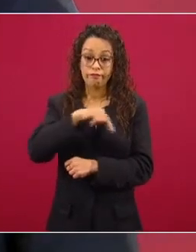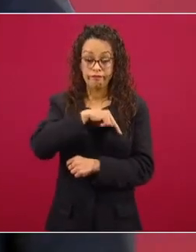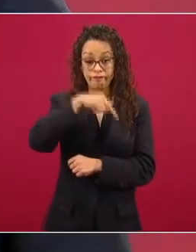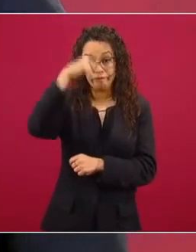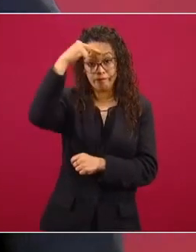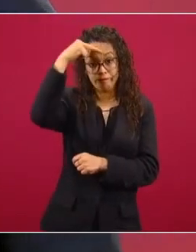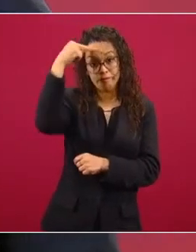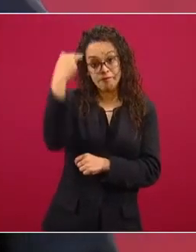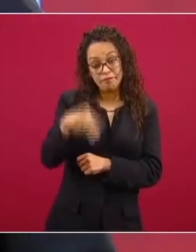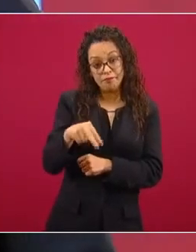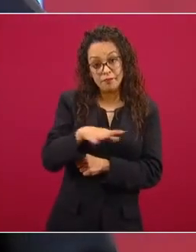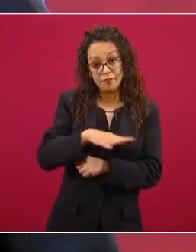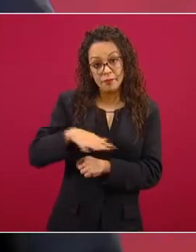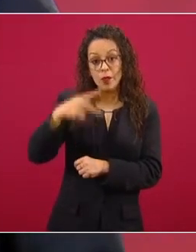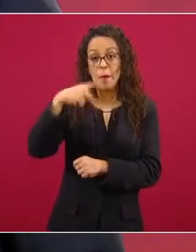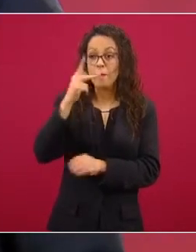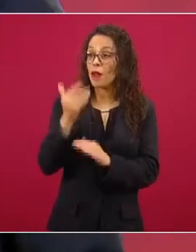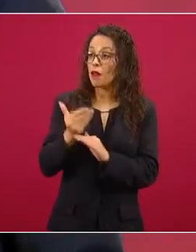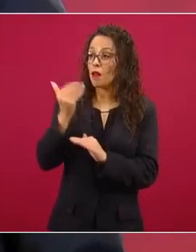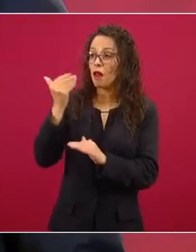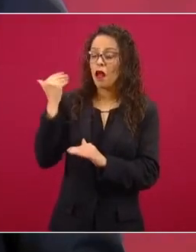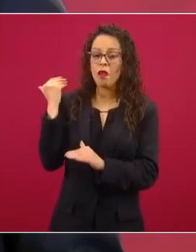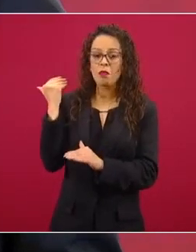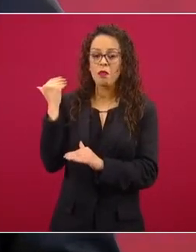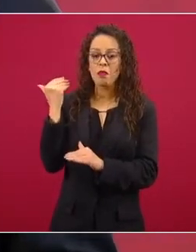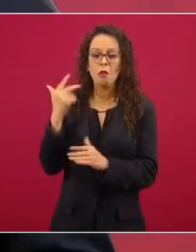Pero antes eso no se cuidaba.